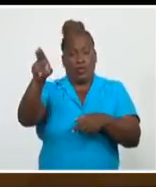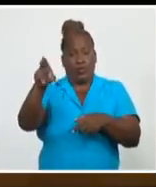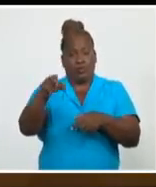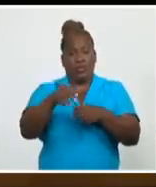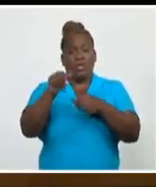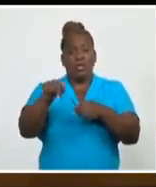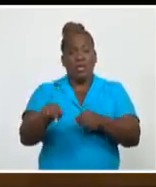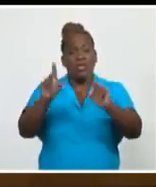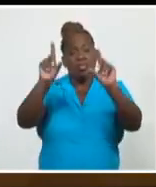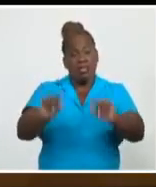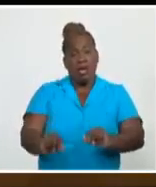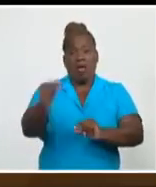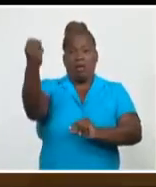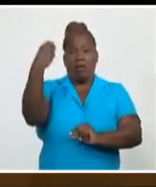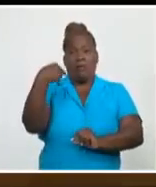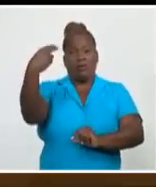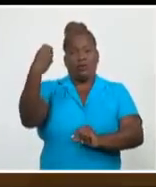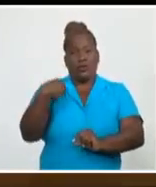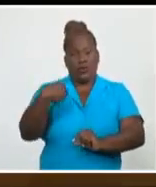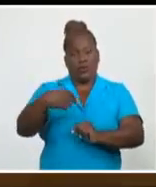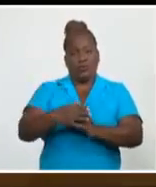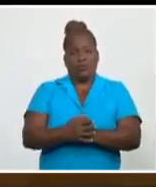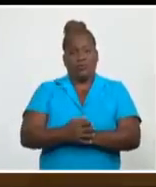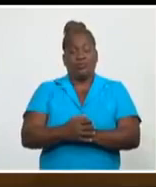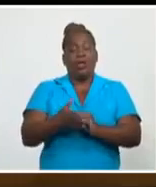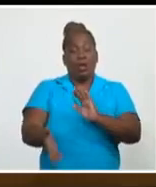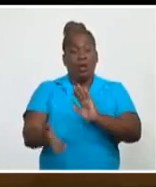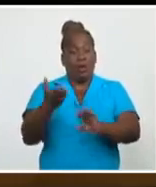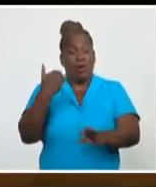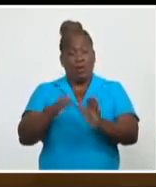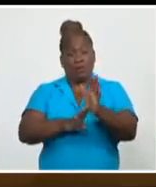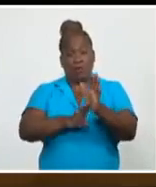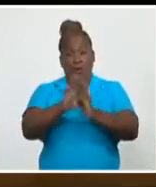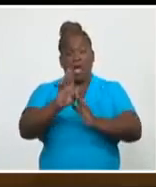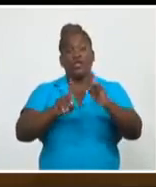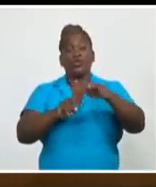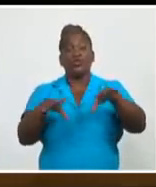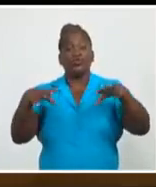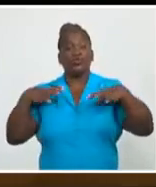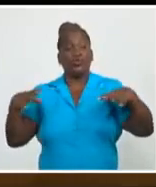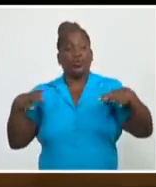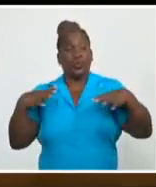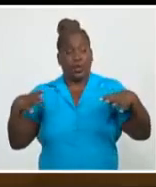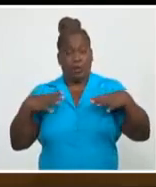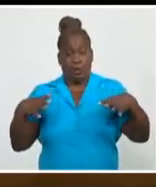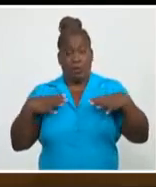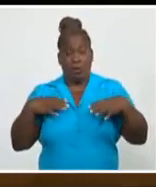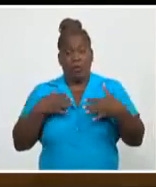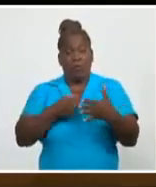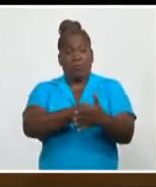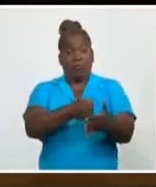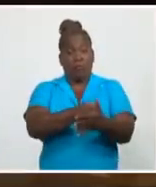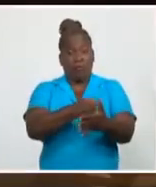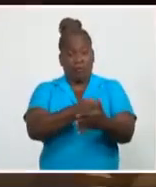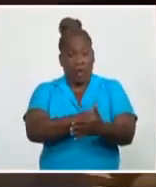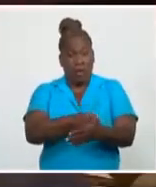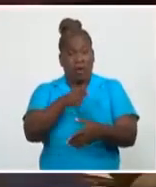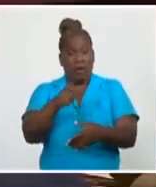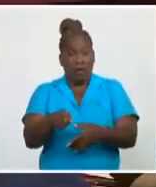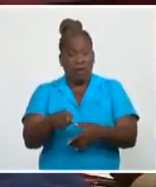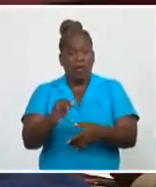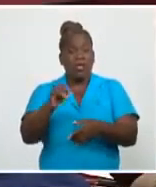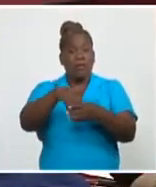de importaciones. Recuperar y desarrollar el turismo e impulsar la inversión extranjera directa.